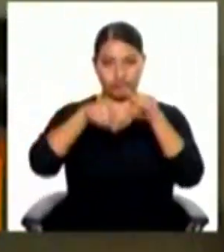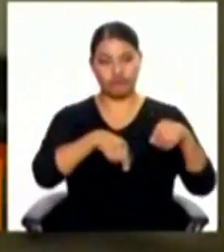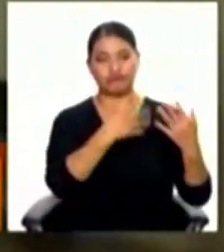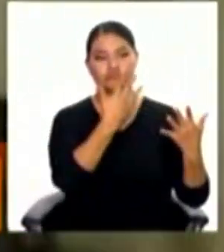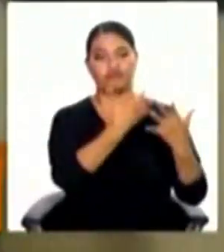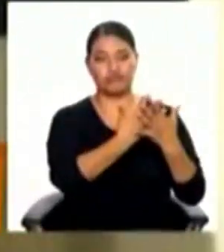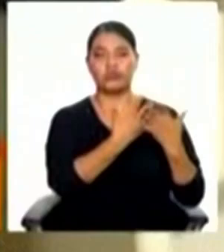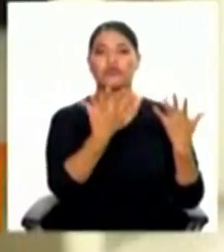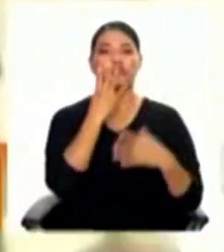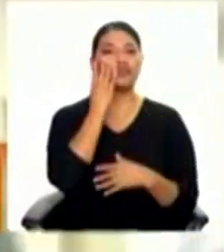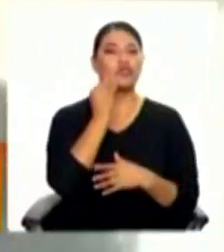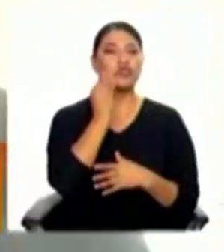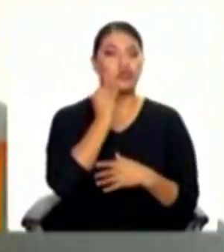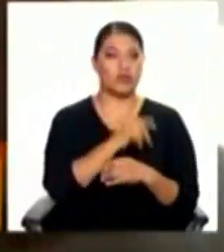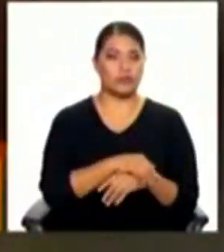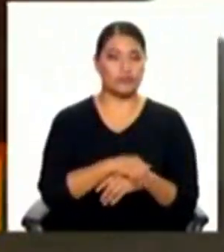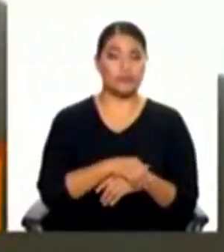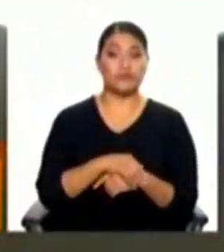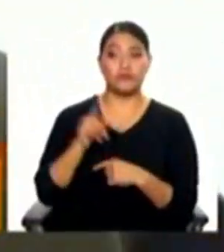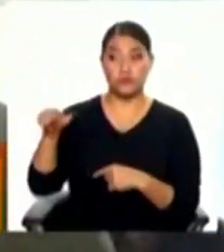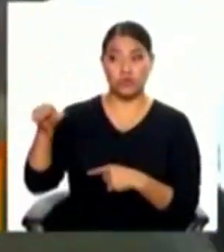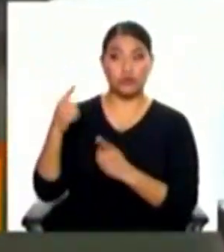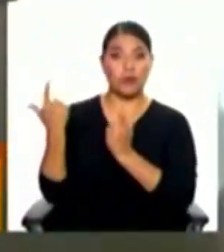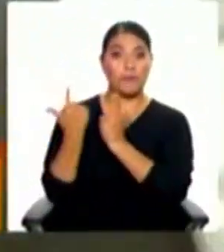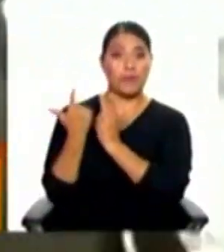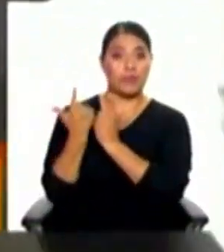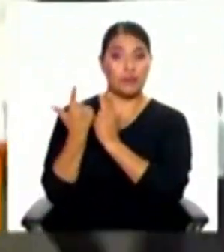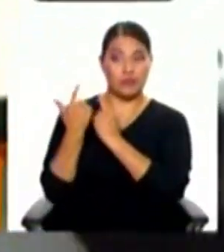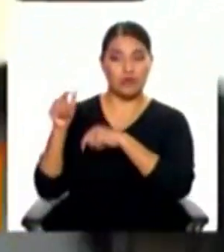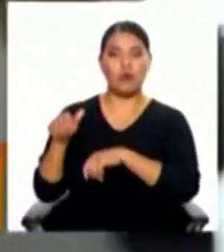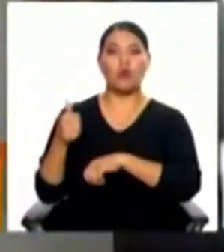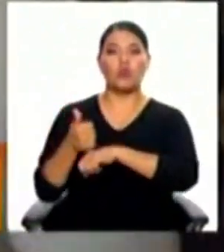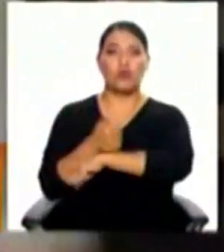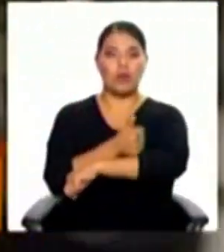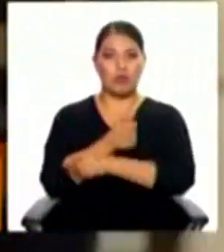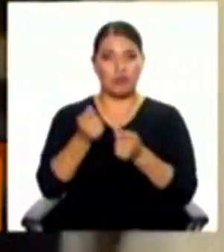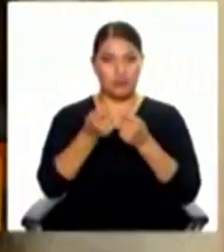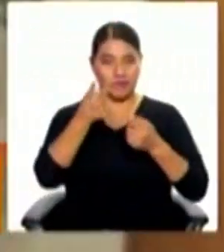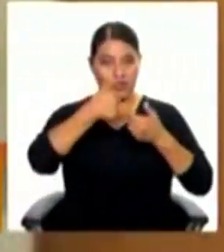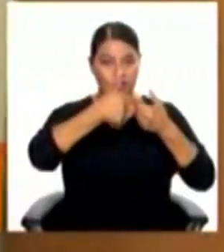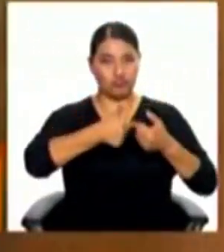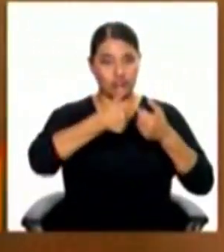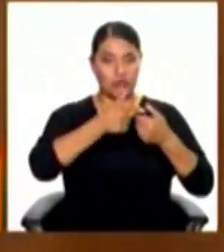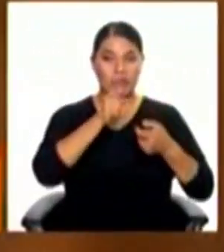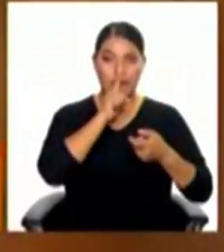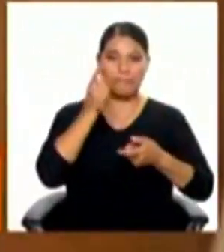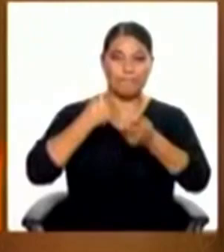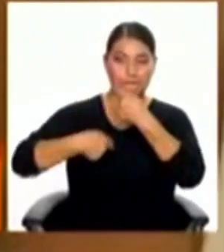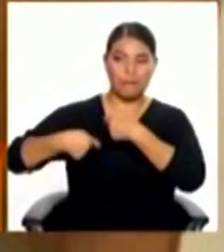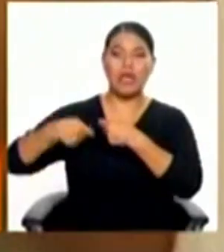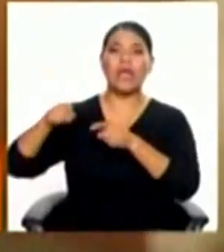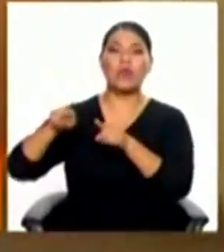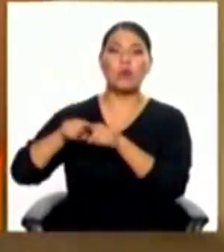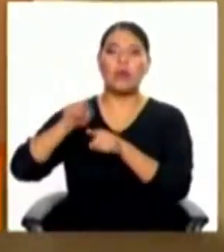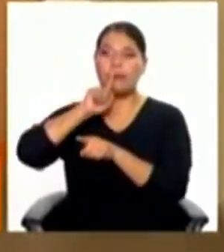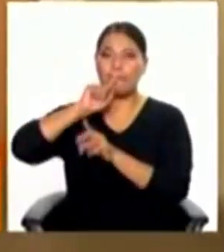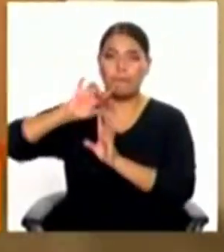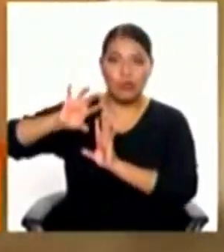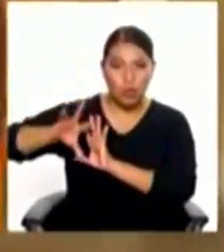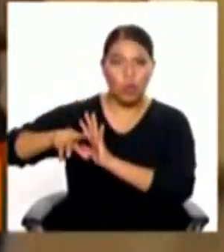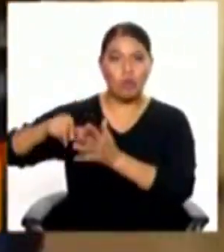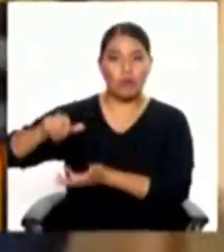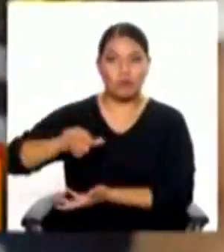Chiclayo. Como se recuerda, estos militares, junto al administrador de un grifo, direccionarían la dotación de combustible durante los